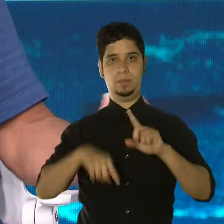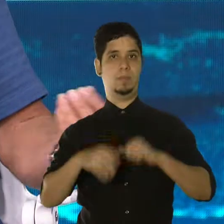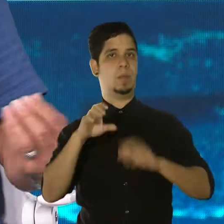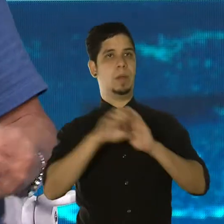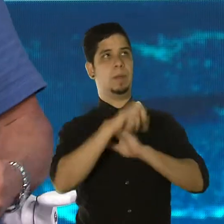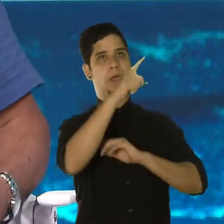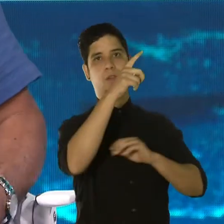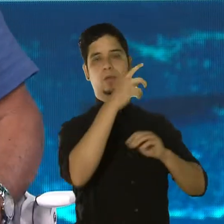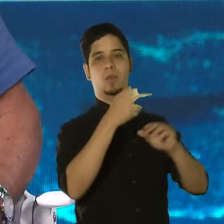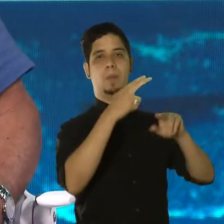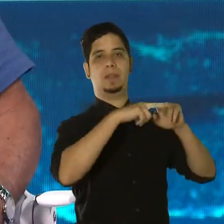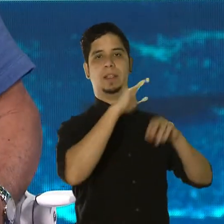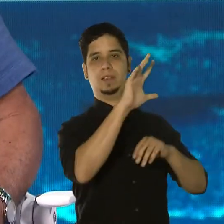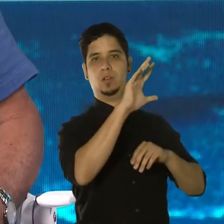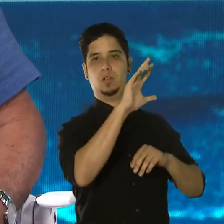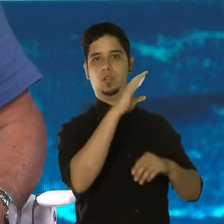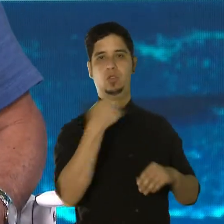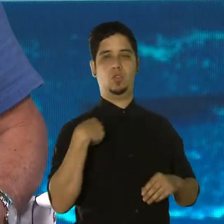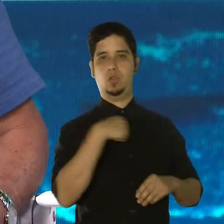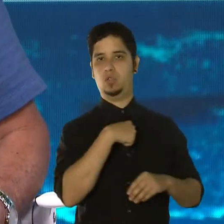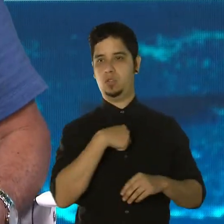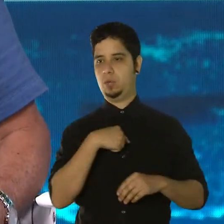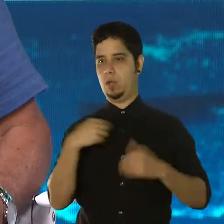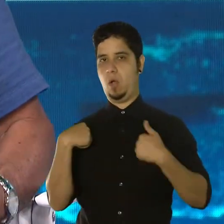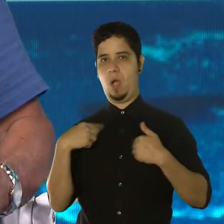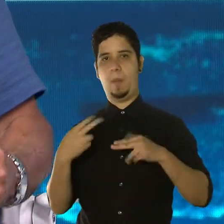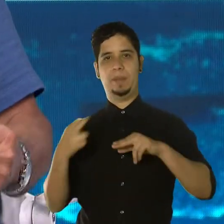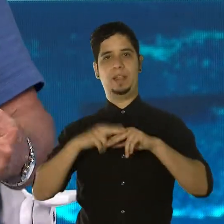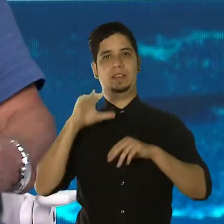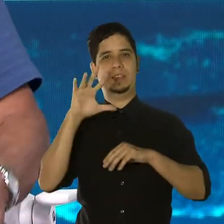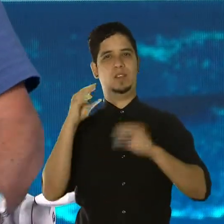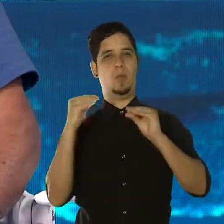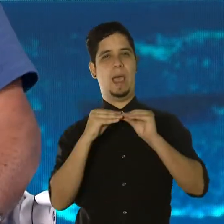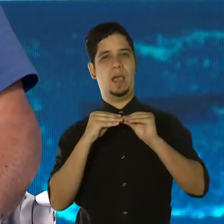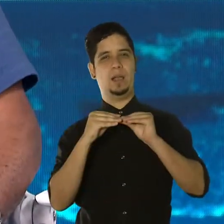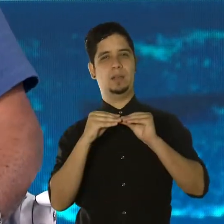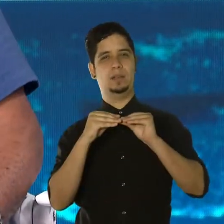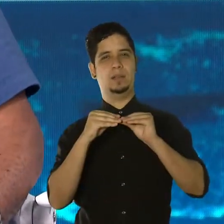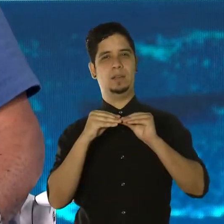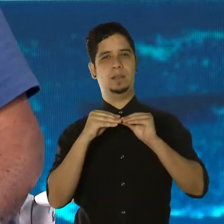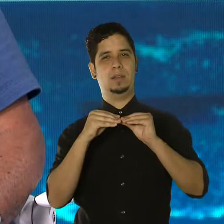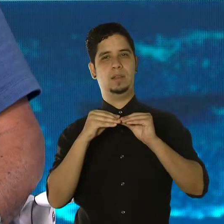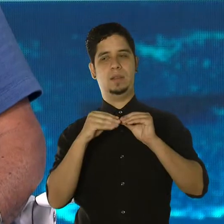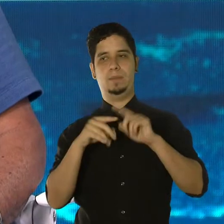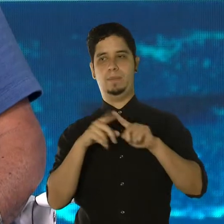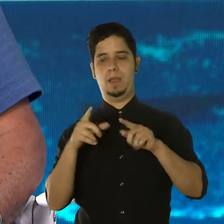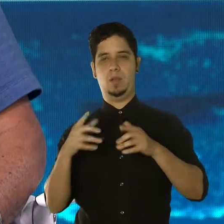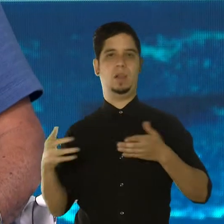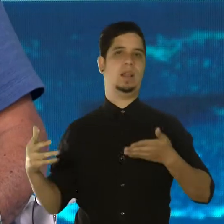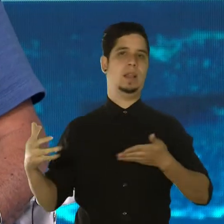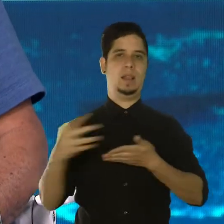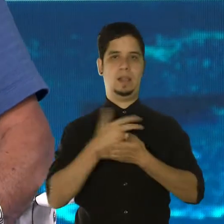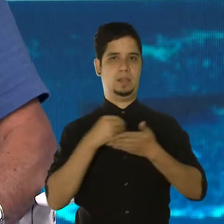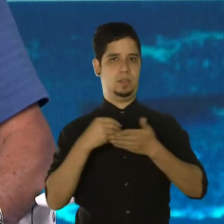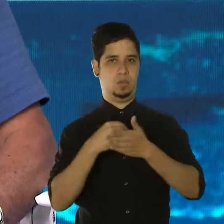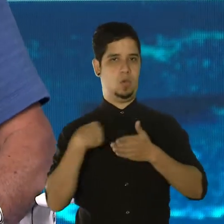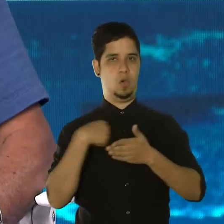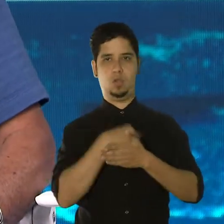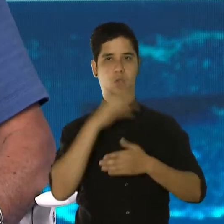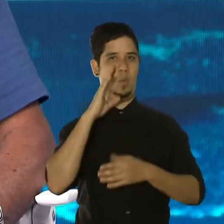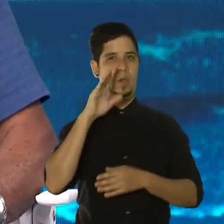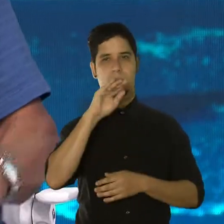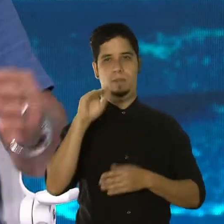$5, tenemos que aumentarle al público $5, pero el margen de ganancia de nosotros, el porciento